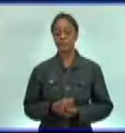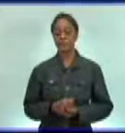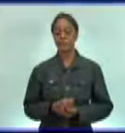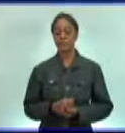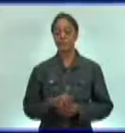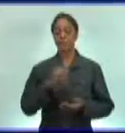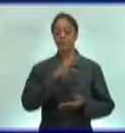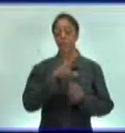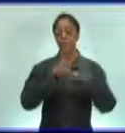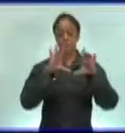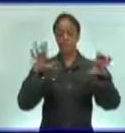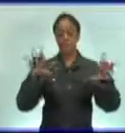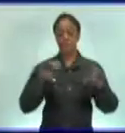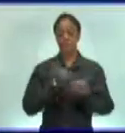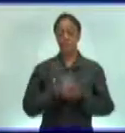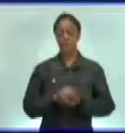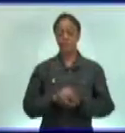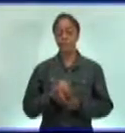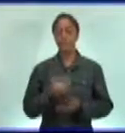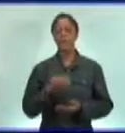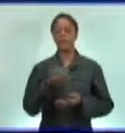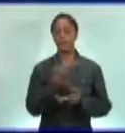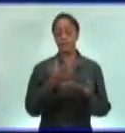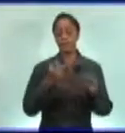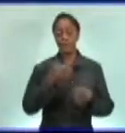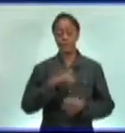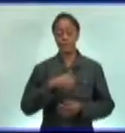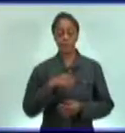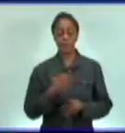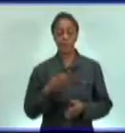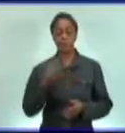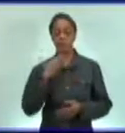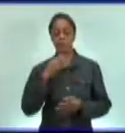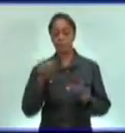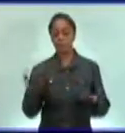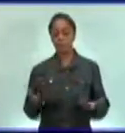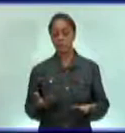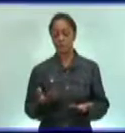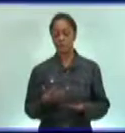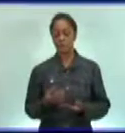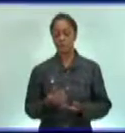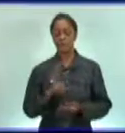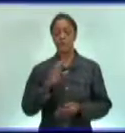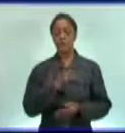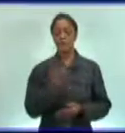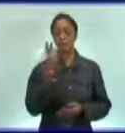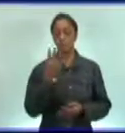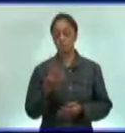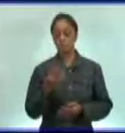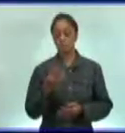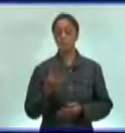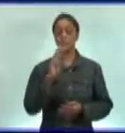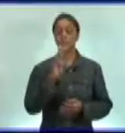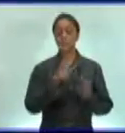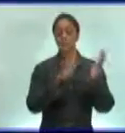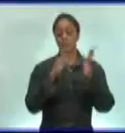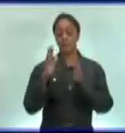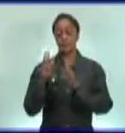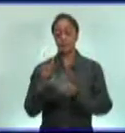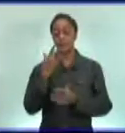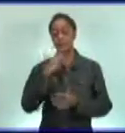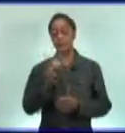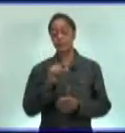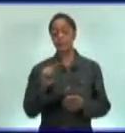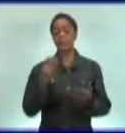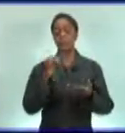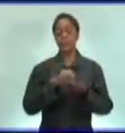Completa el siguiente esquema. Las partes de la célula son y presentan tres cuadros, para